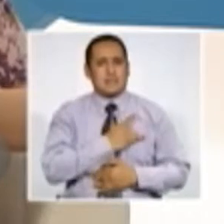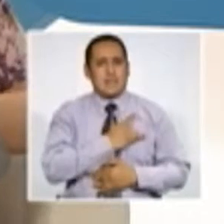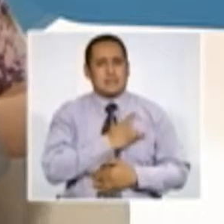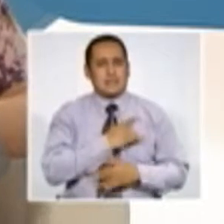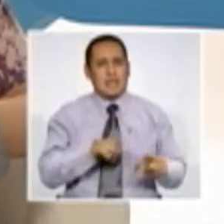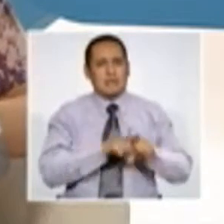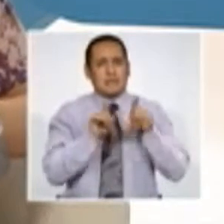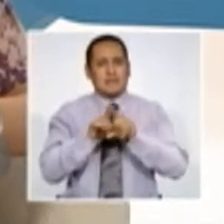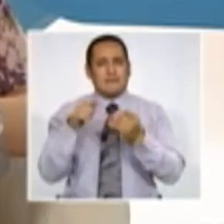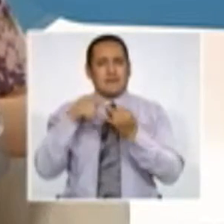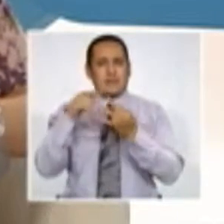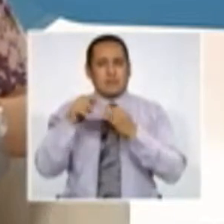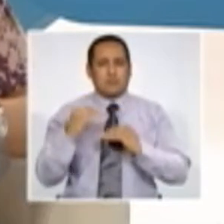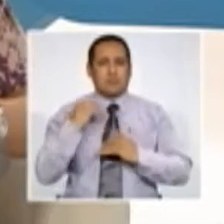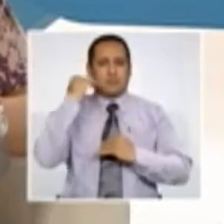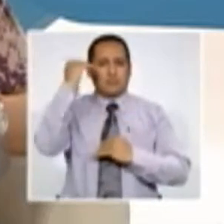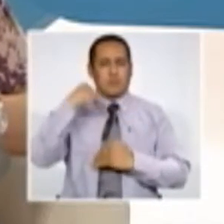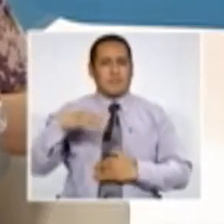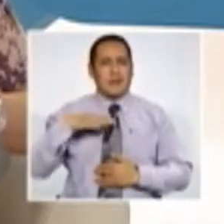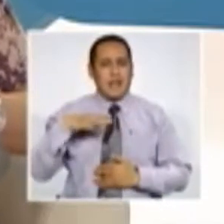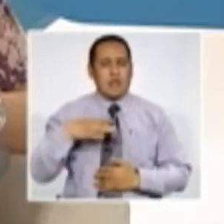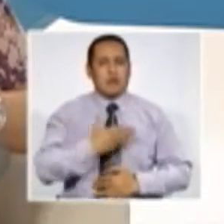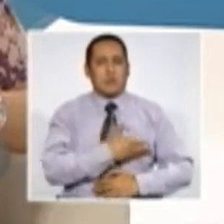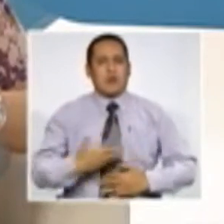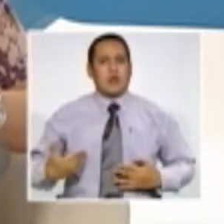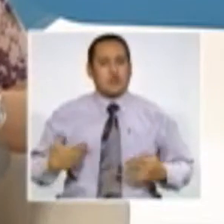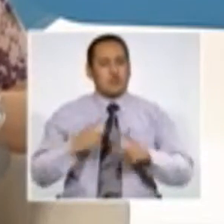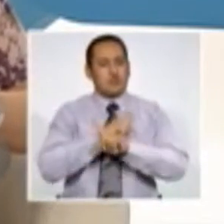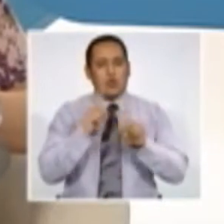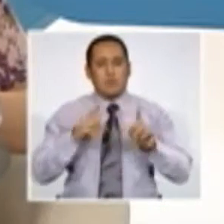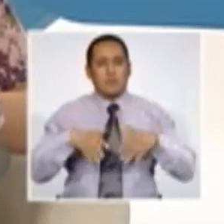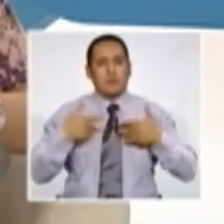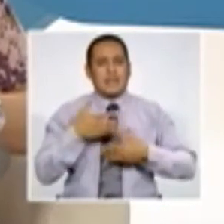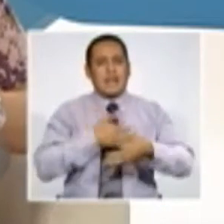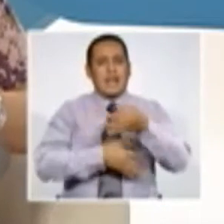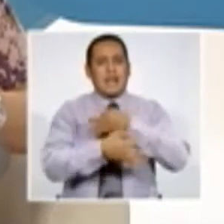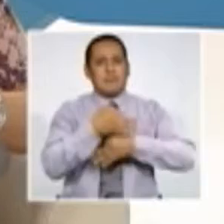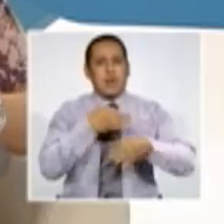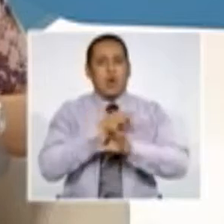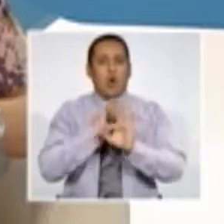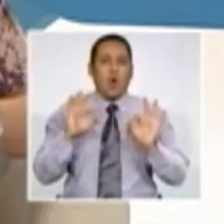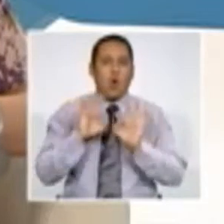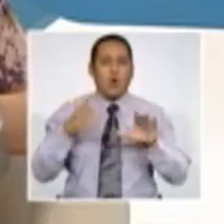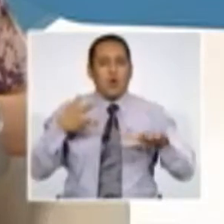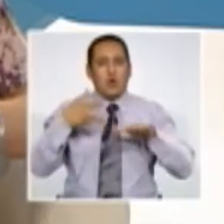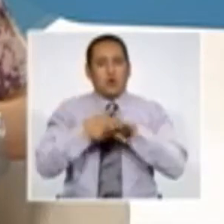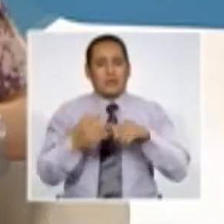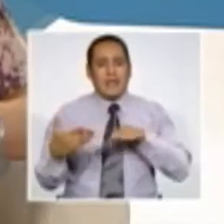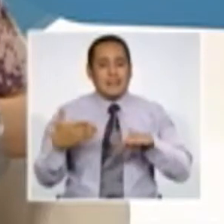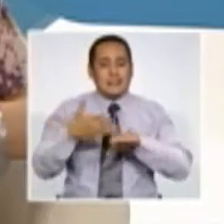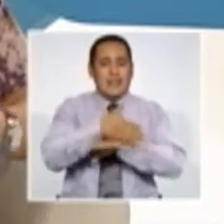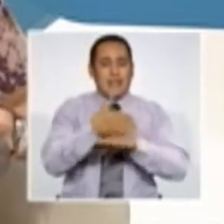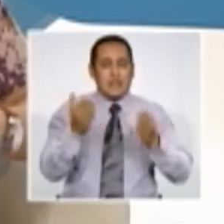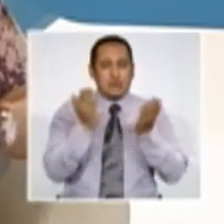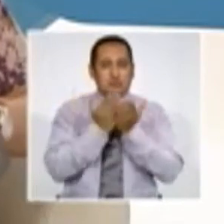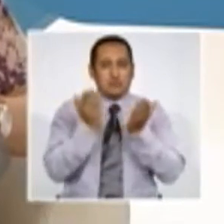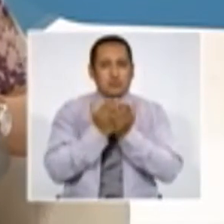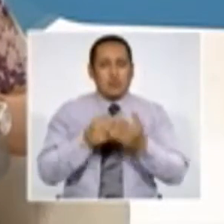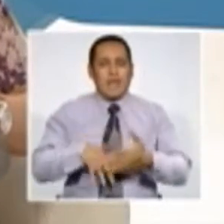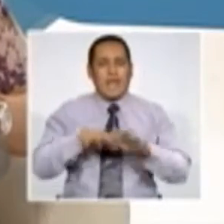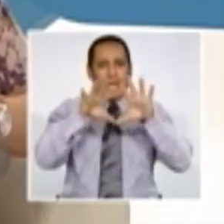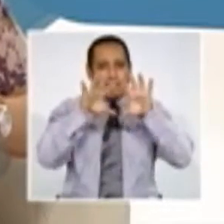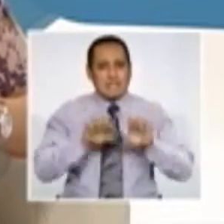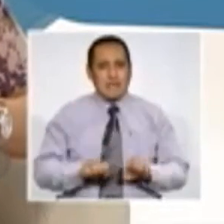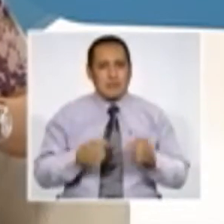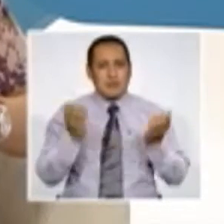escuelas superiores, universidades y escuelas de posgrado públicos y privados no pueden condicionar ni impedir la asistencia a